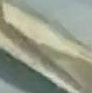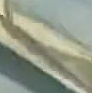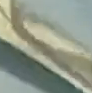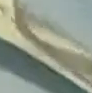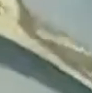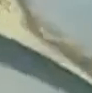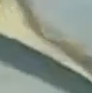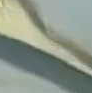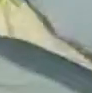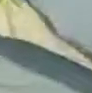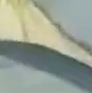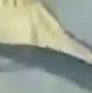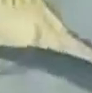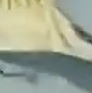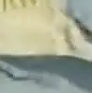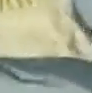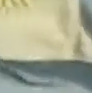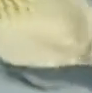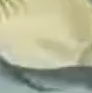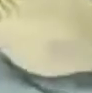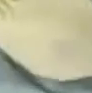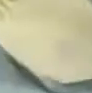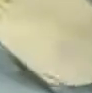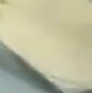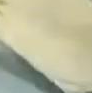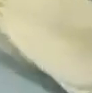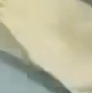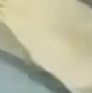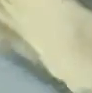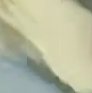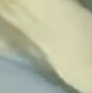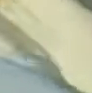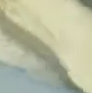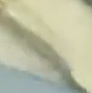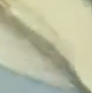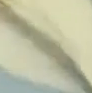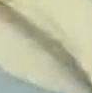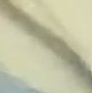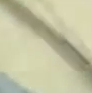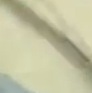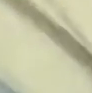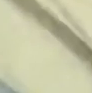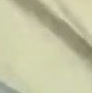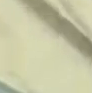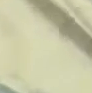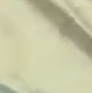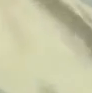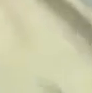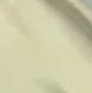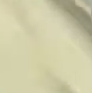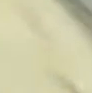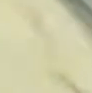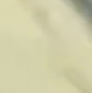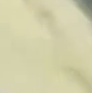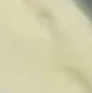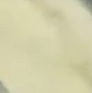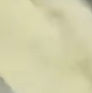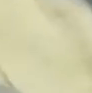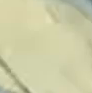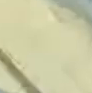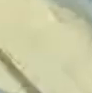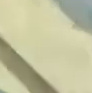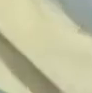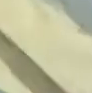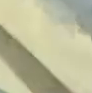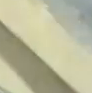Televisión de todo el país y el Servicio Internacional RAE, Radiodifusión Argentina al Exterior. Desde la Galería de los